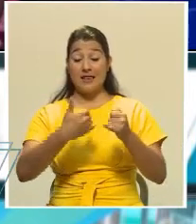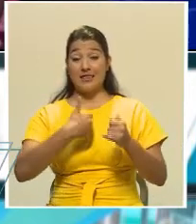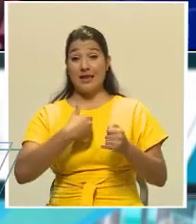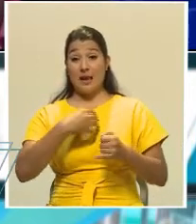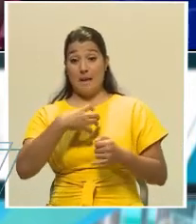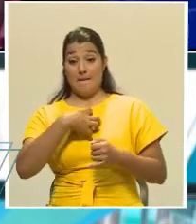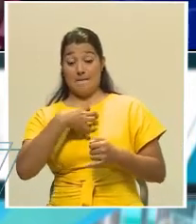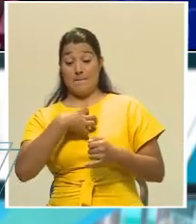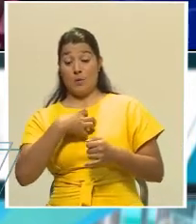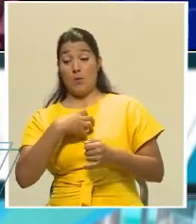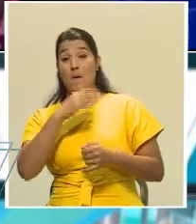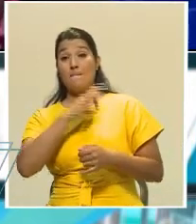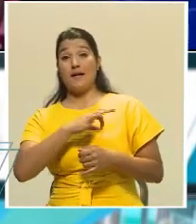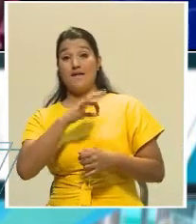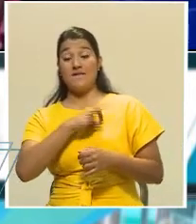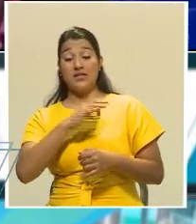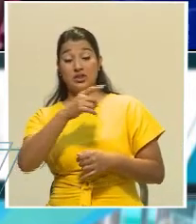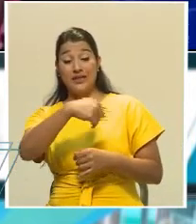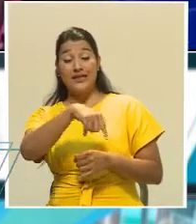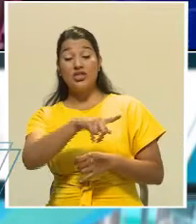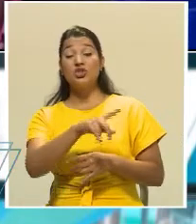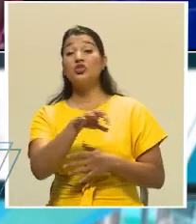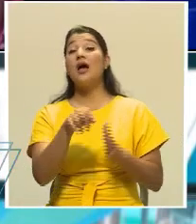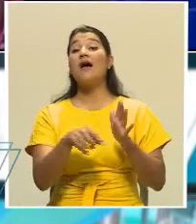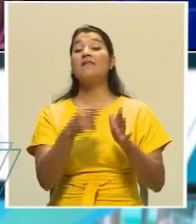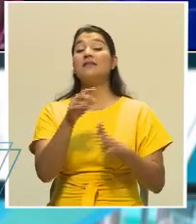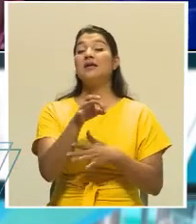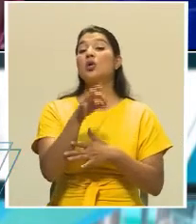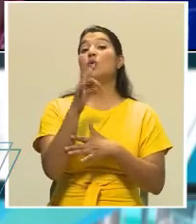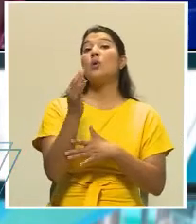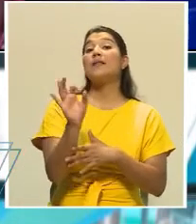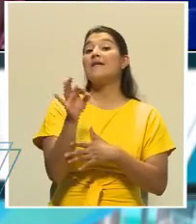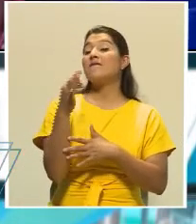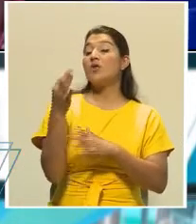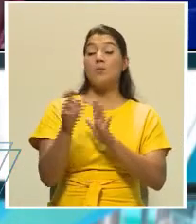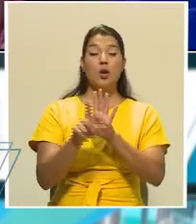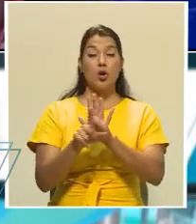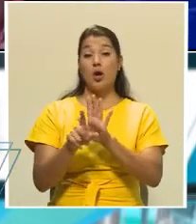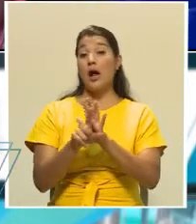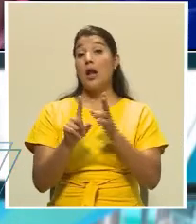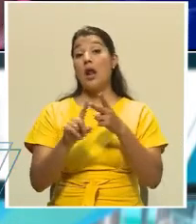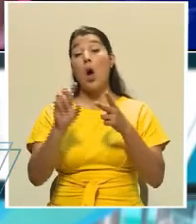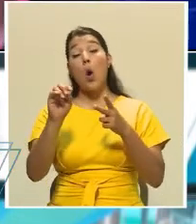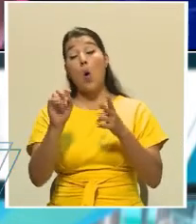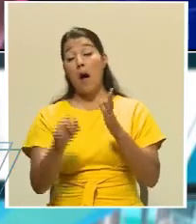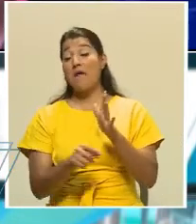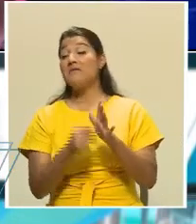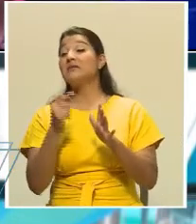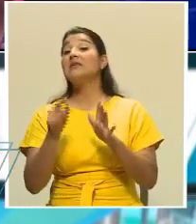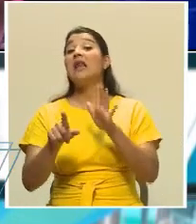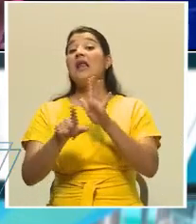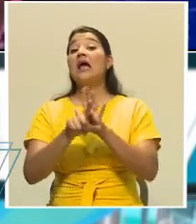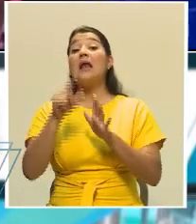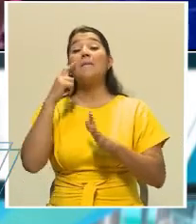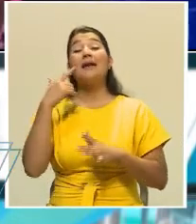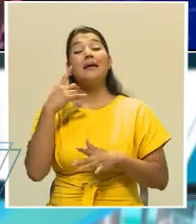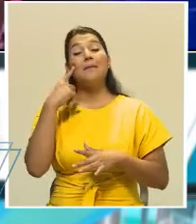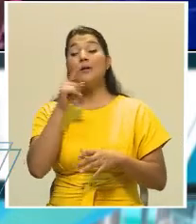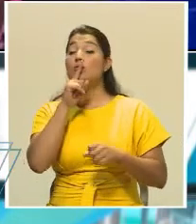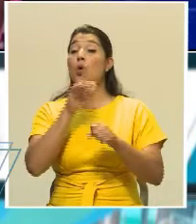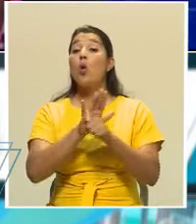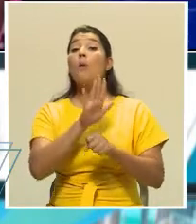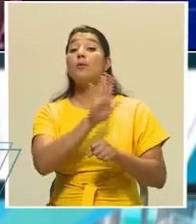que encuentra formas a veces ilegales y otras veces legales para no cumplir